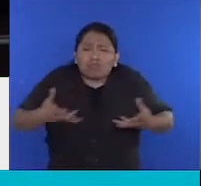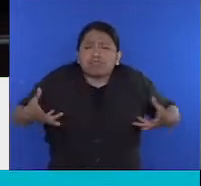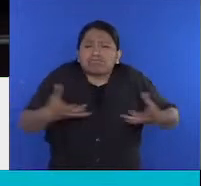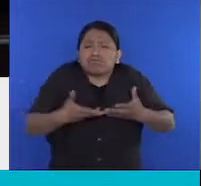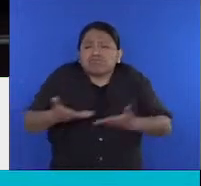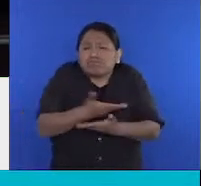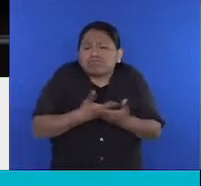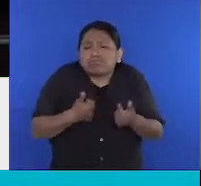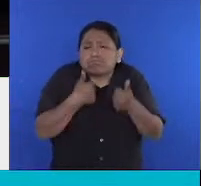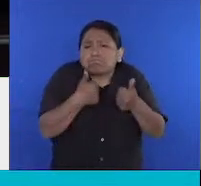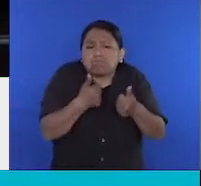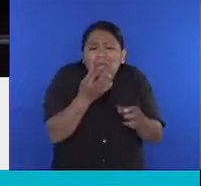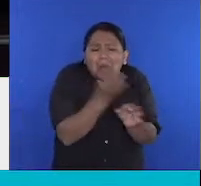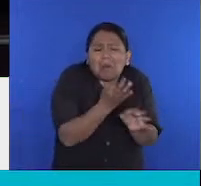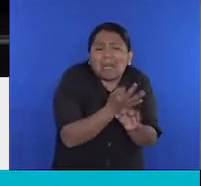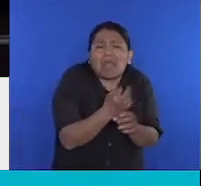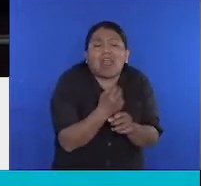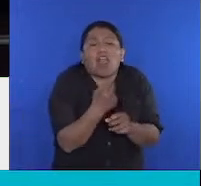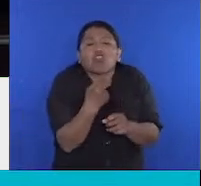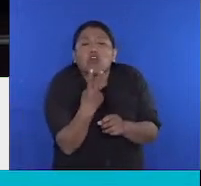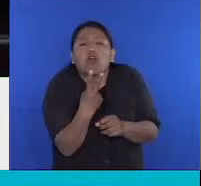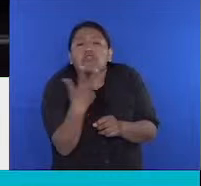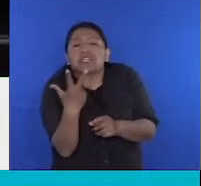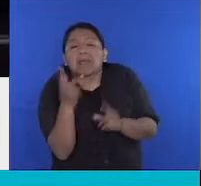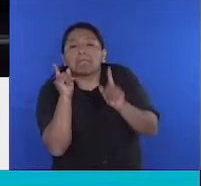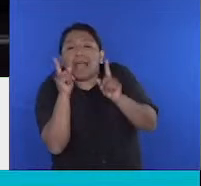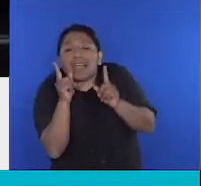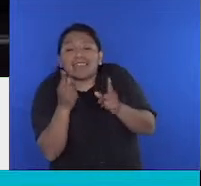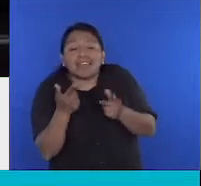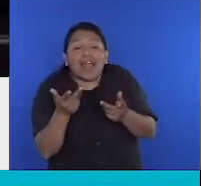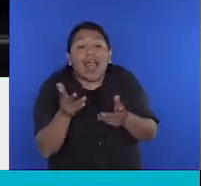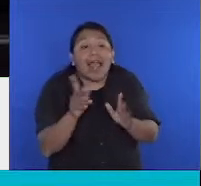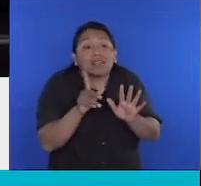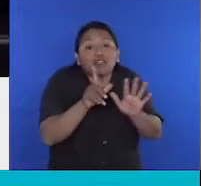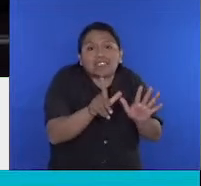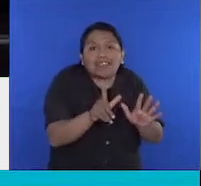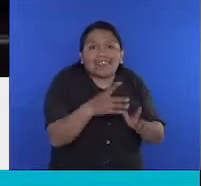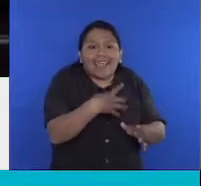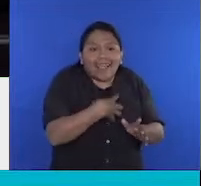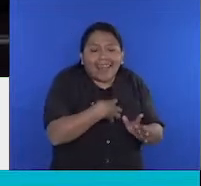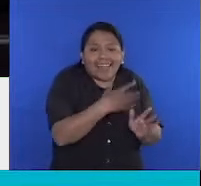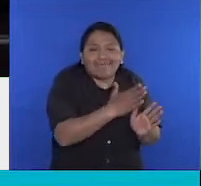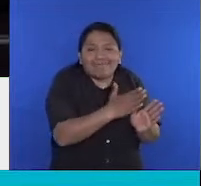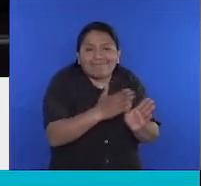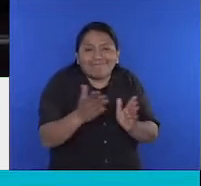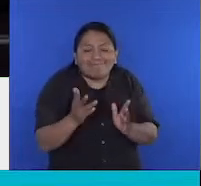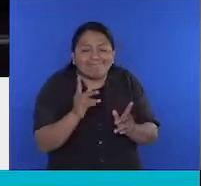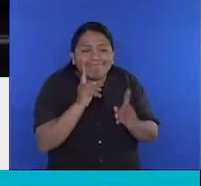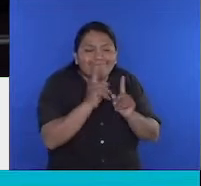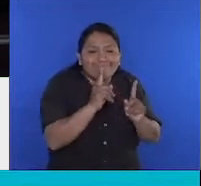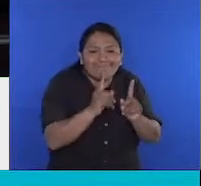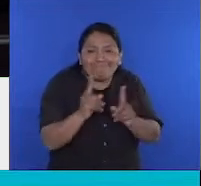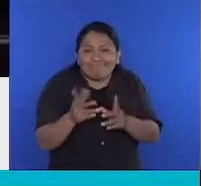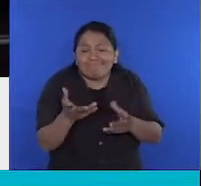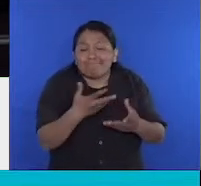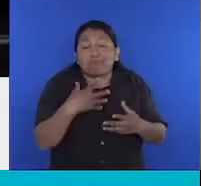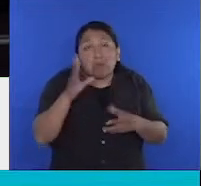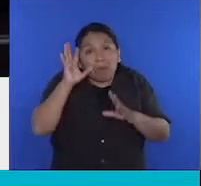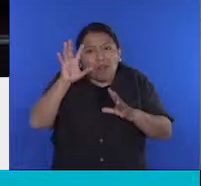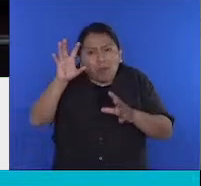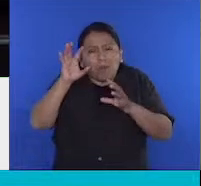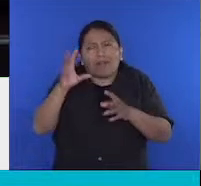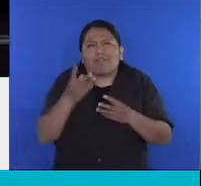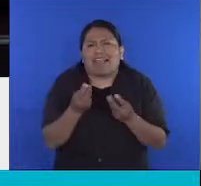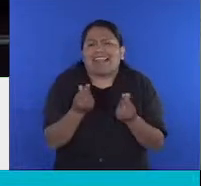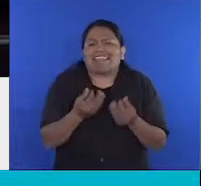3 maestras atendían a los 7 grados y donde tengo el recuerdo de una calidad educativa y un